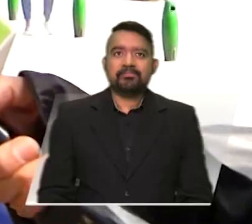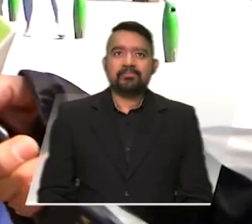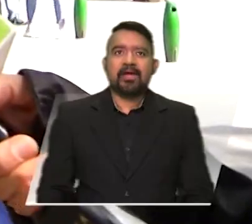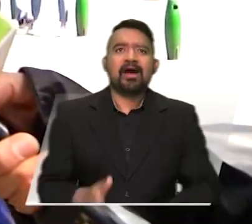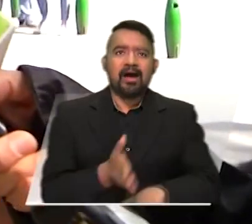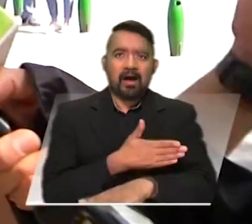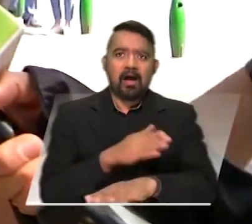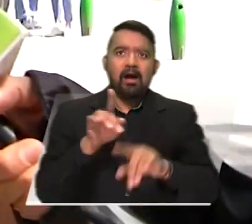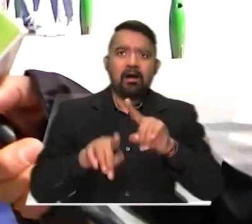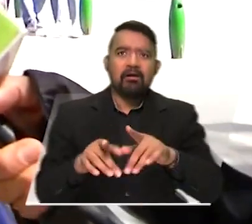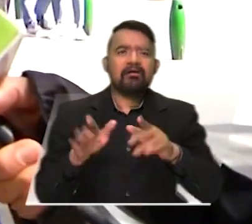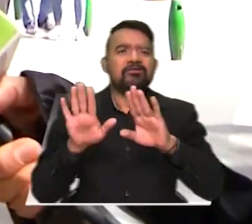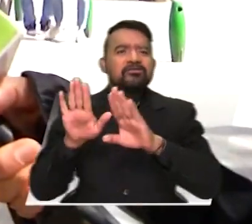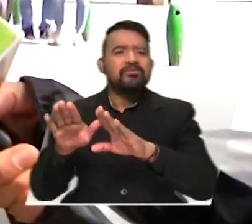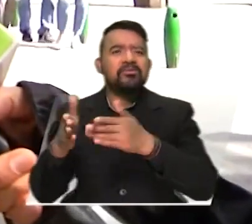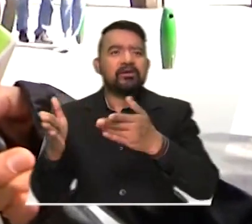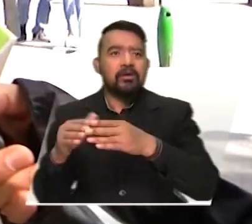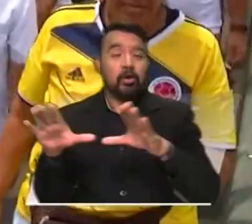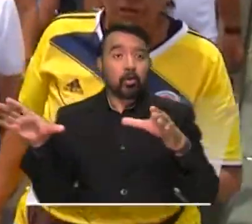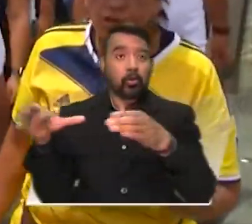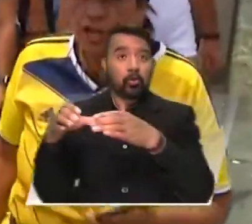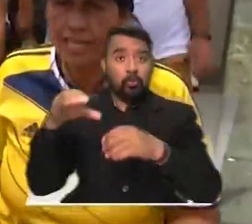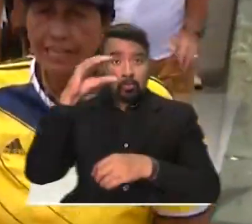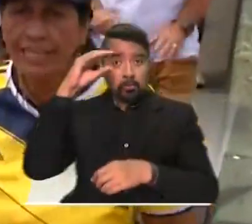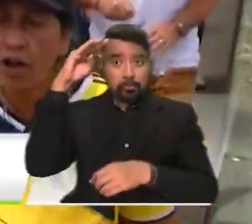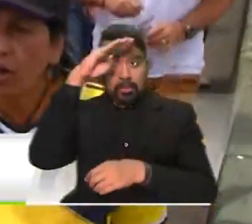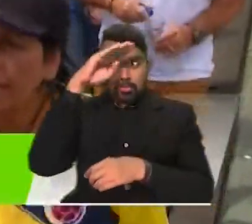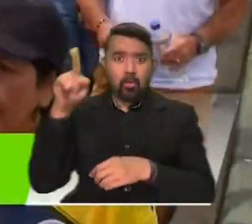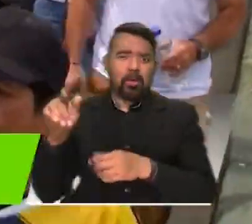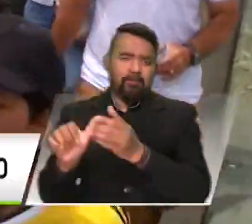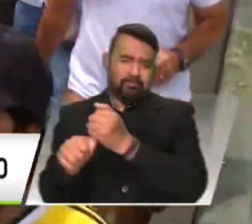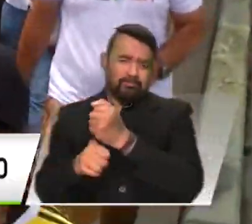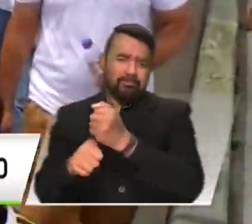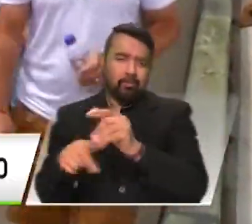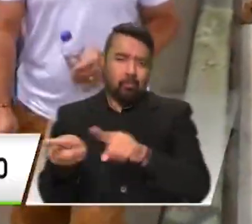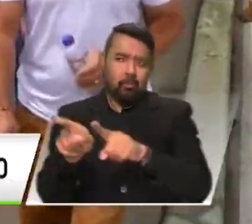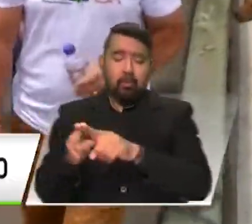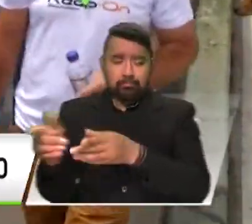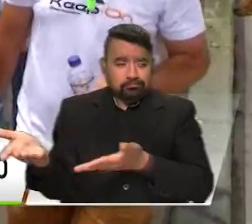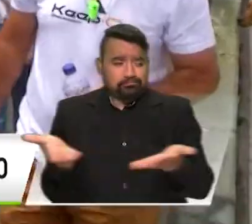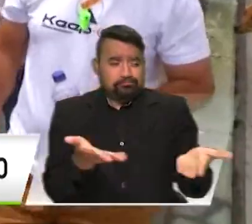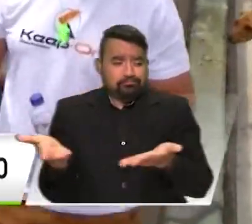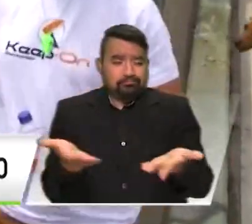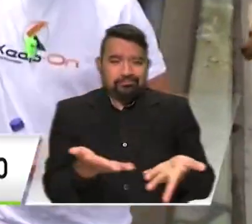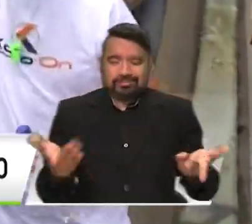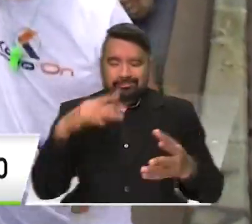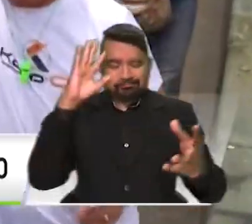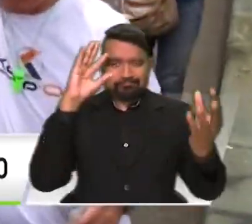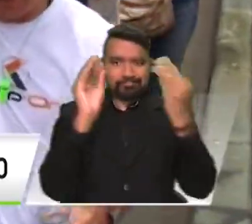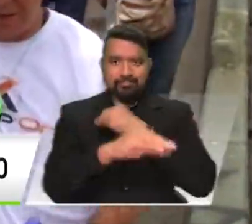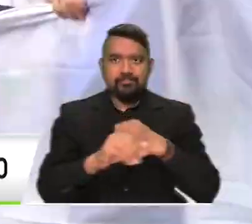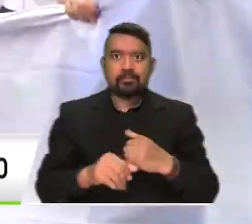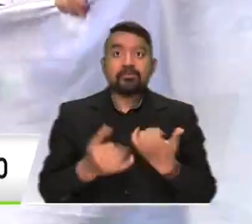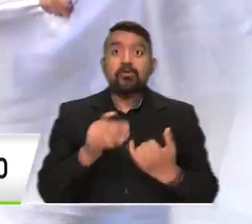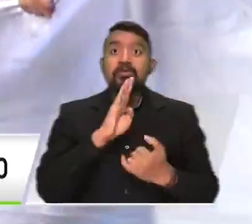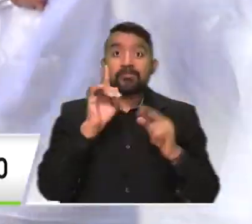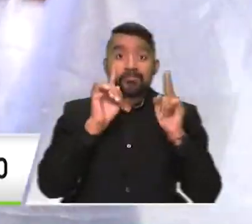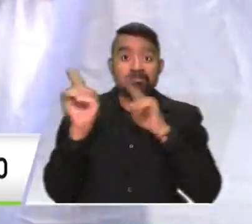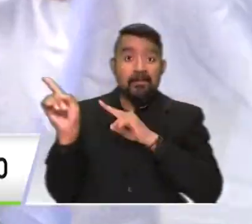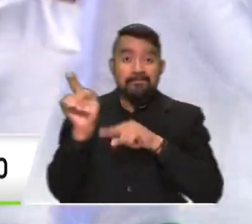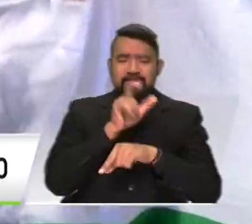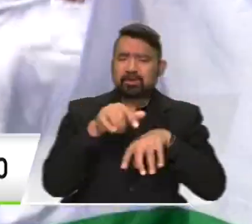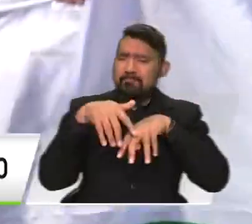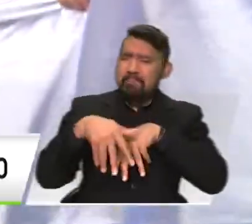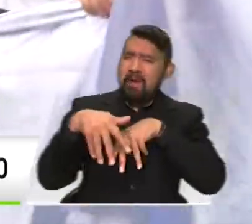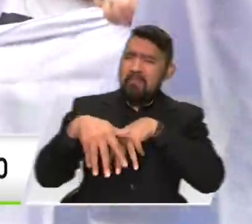campo y espacio al gobierno de Petro. Esta es la segunda concentración en contra del nuevo presidente de Colombia. Por su